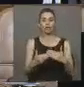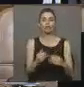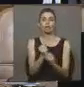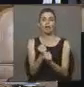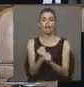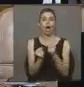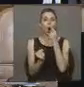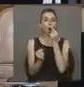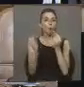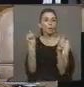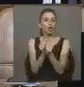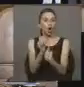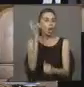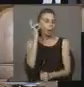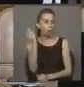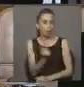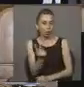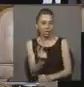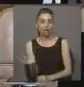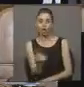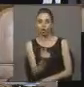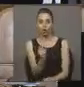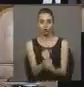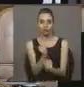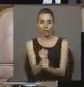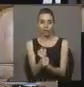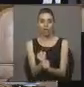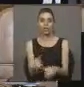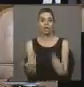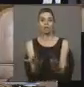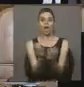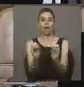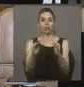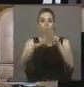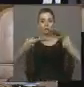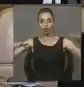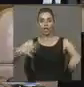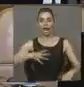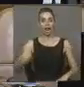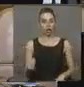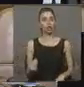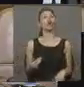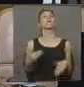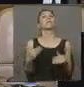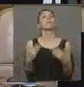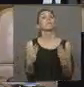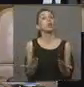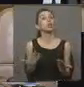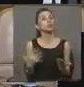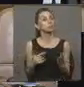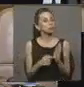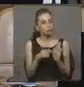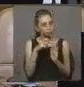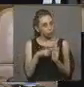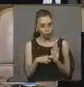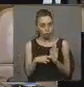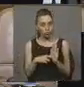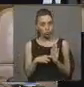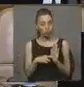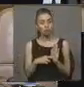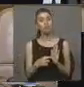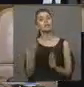trabaja el hombre, la mujer, cuando entre ambos le dan educación a sus hijos. Por eso es que este proyecto es tan importante y queremos, por supuesto, que